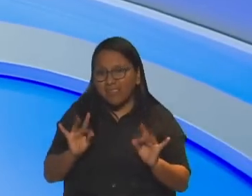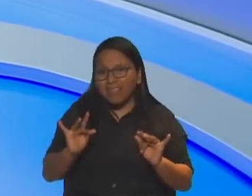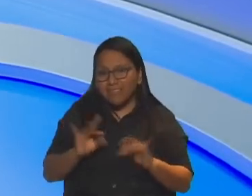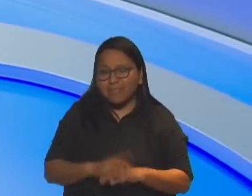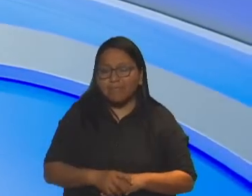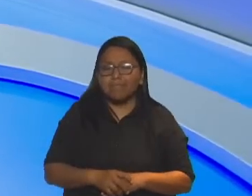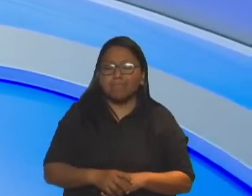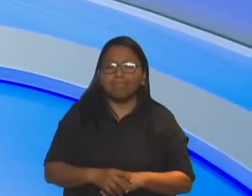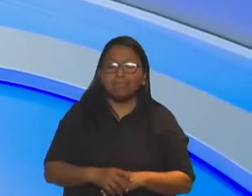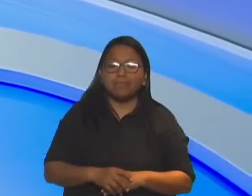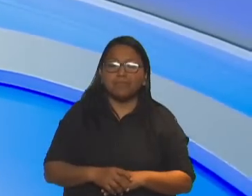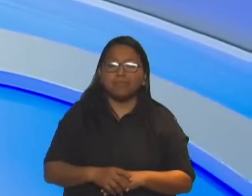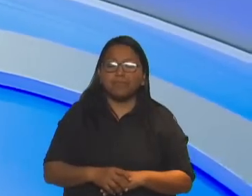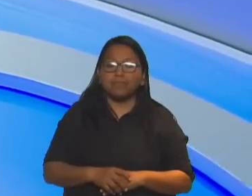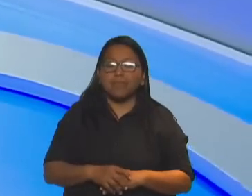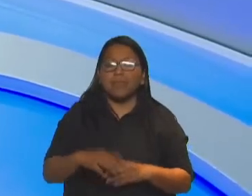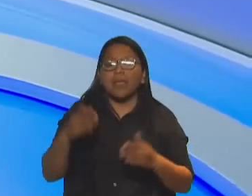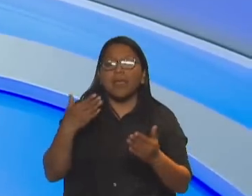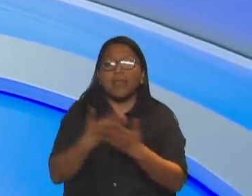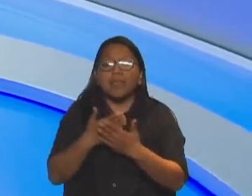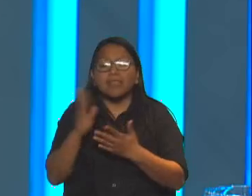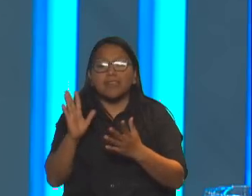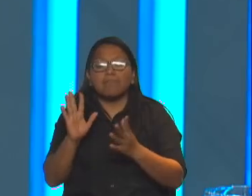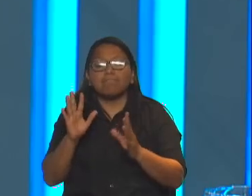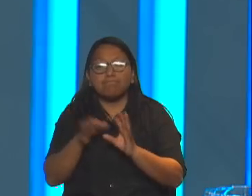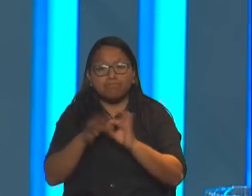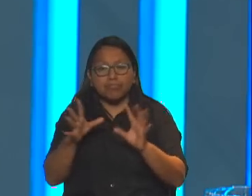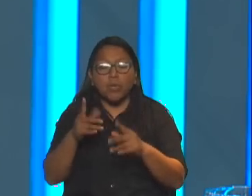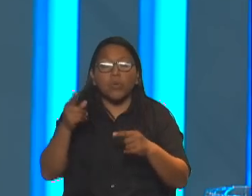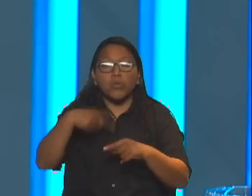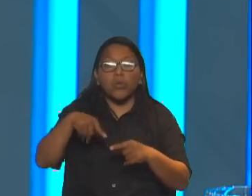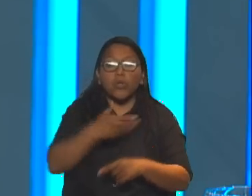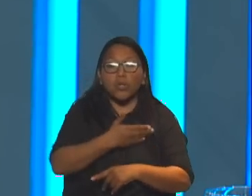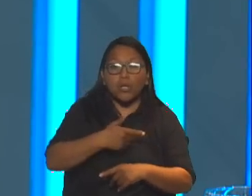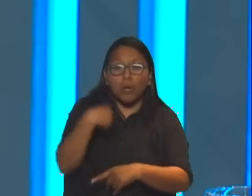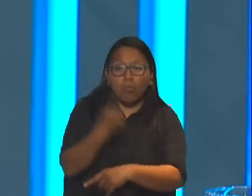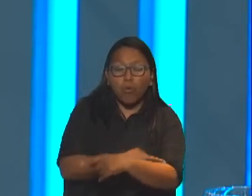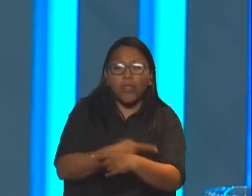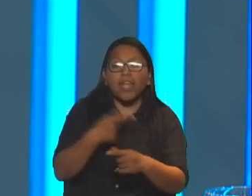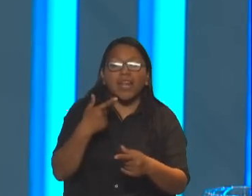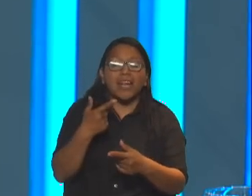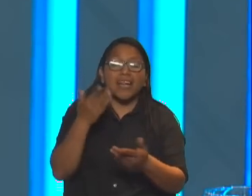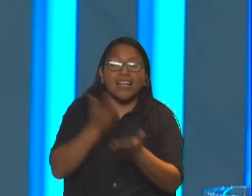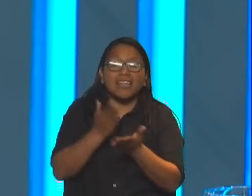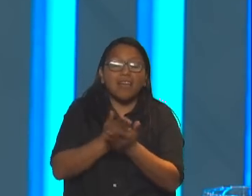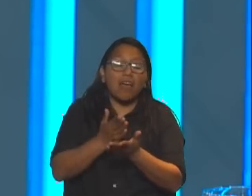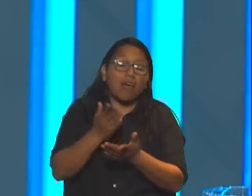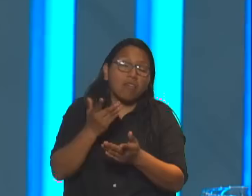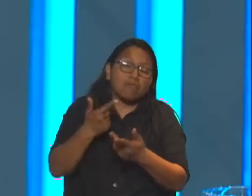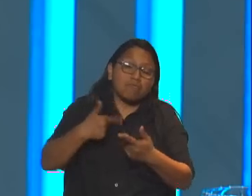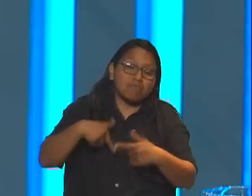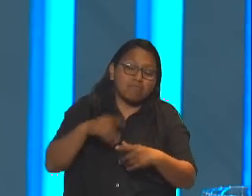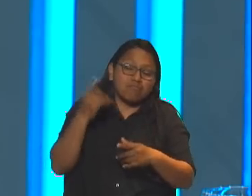es ahora les tiene es bueno derecha democrática no olvidemos que cuando ejercieron el poder el estado de derecho fue una ficción persiguieron a líderes opositores